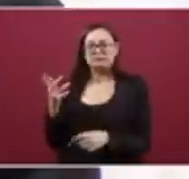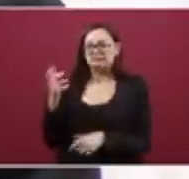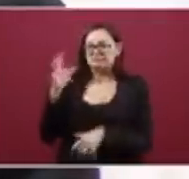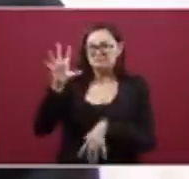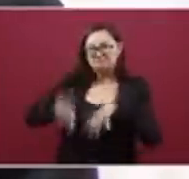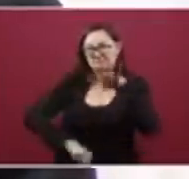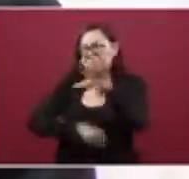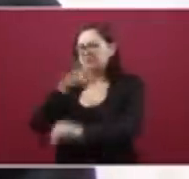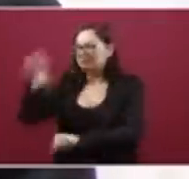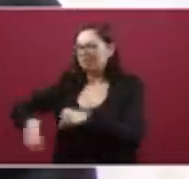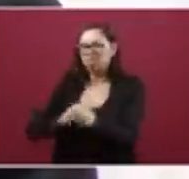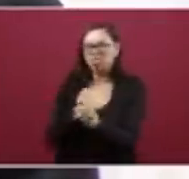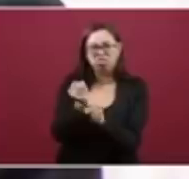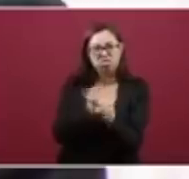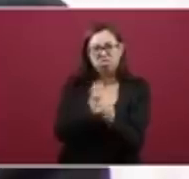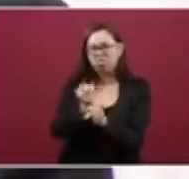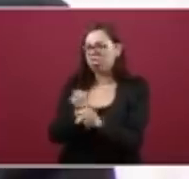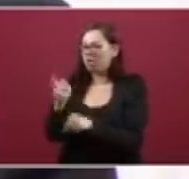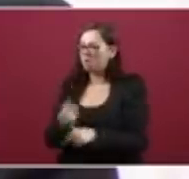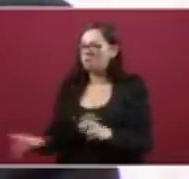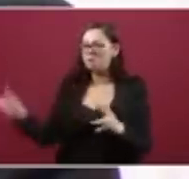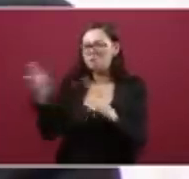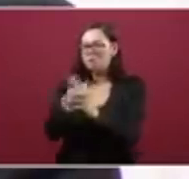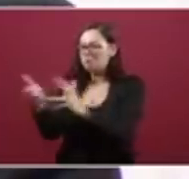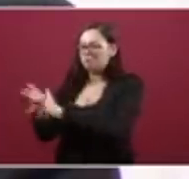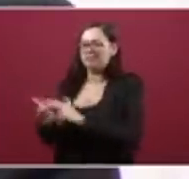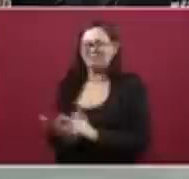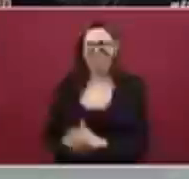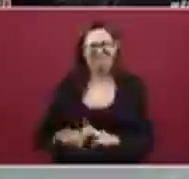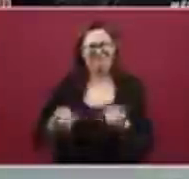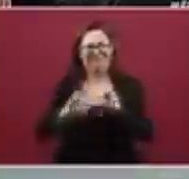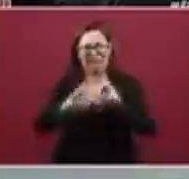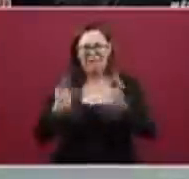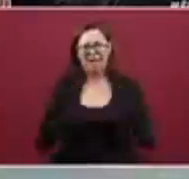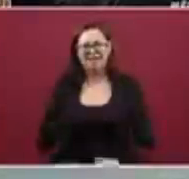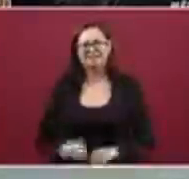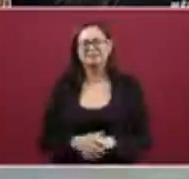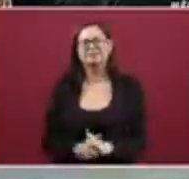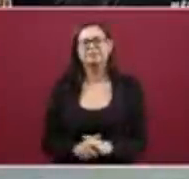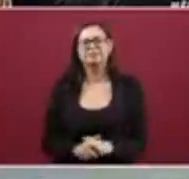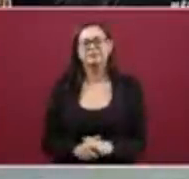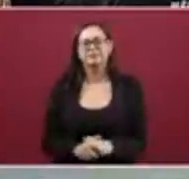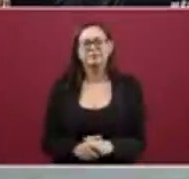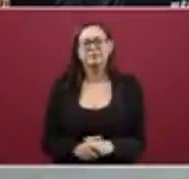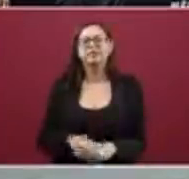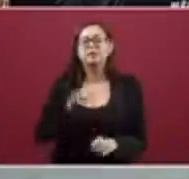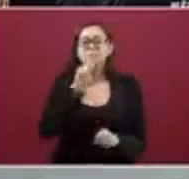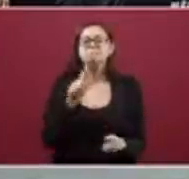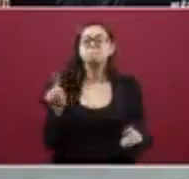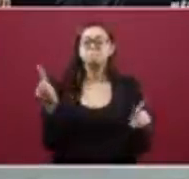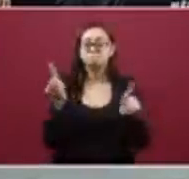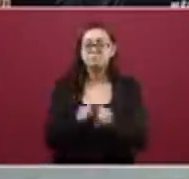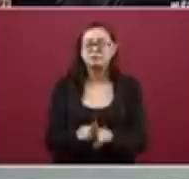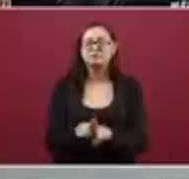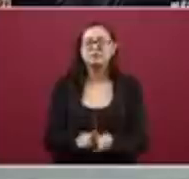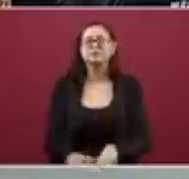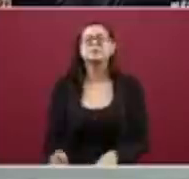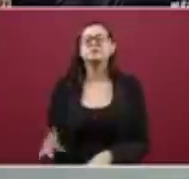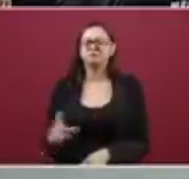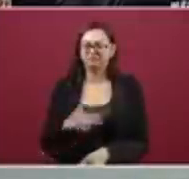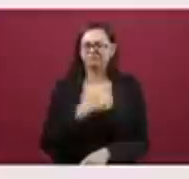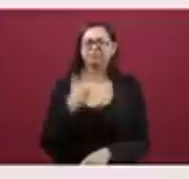o masacrar al pueblo así mismo se ha promovido